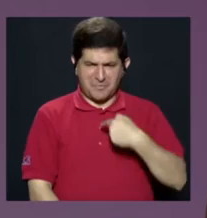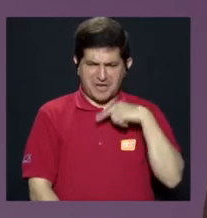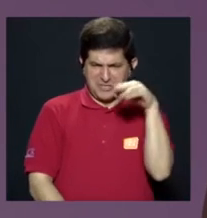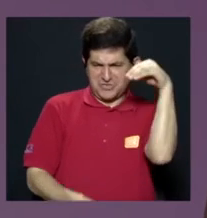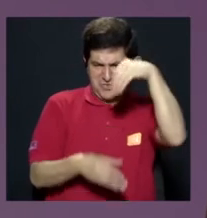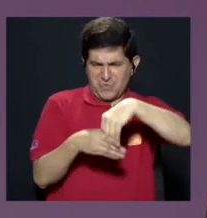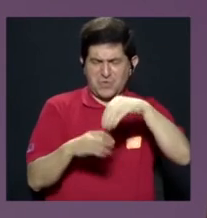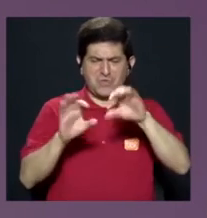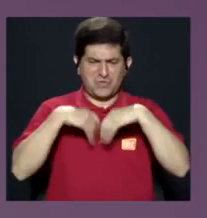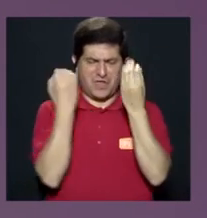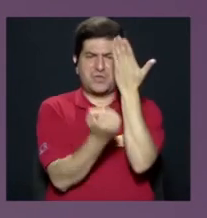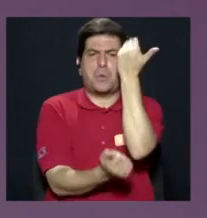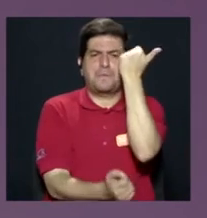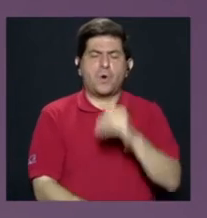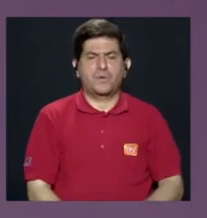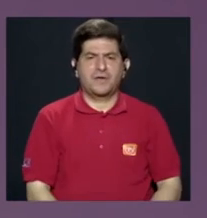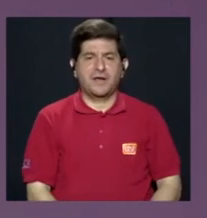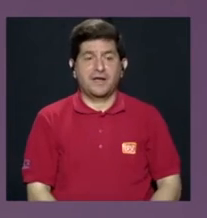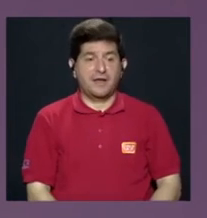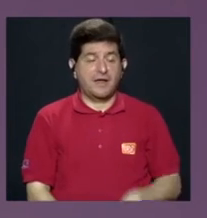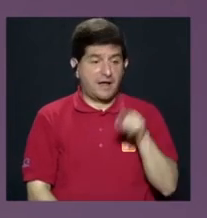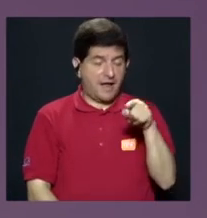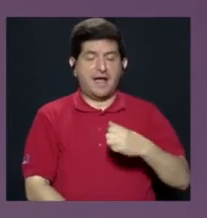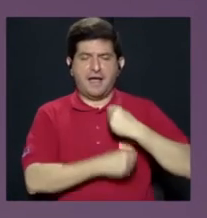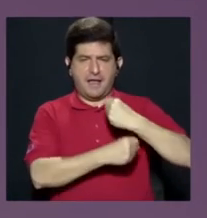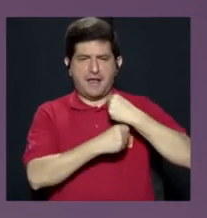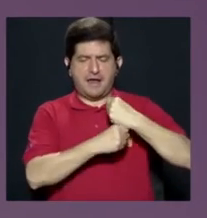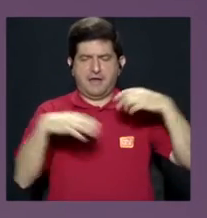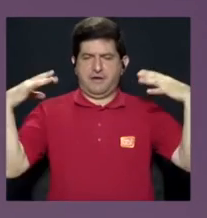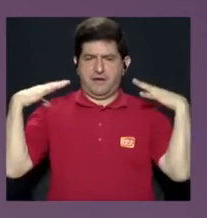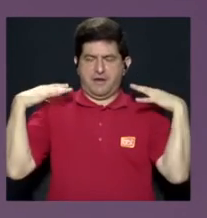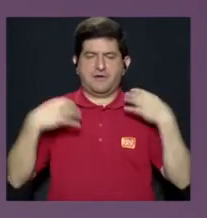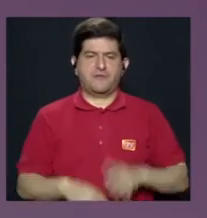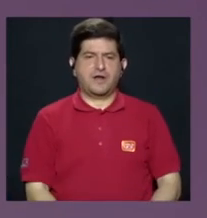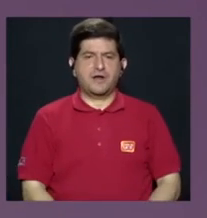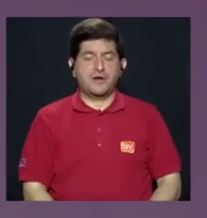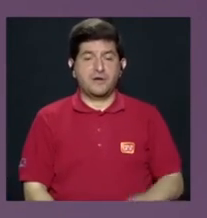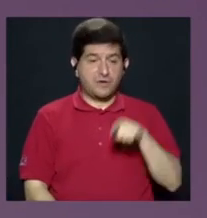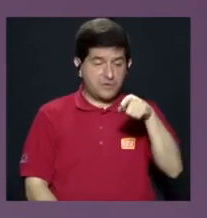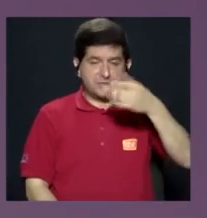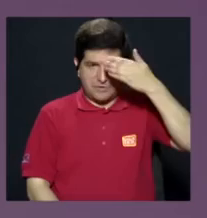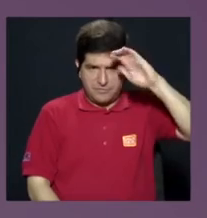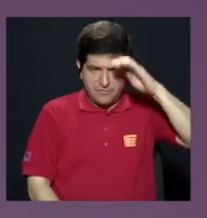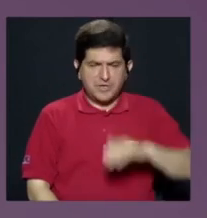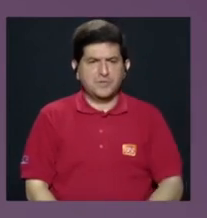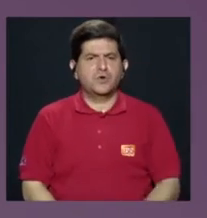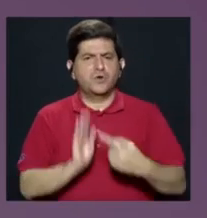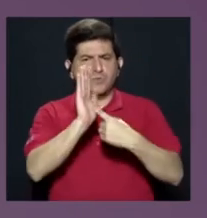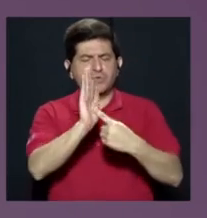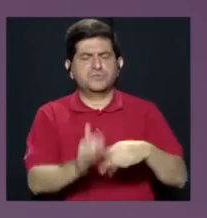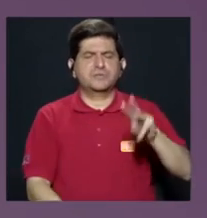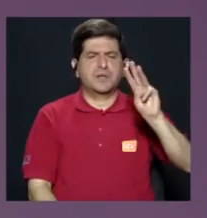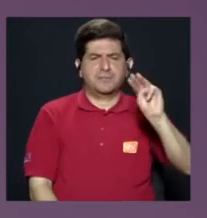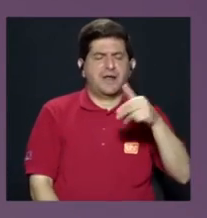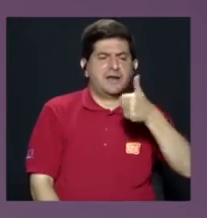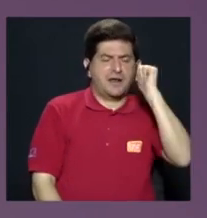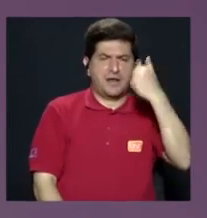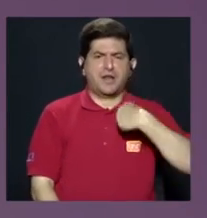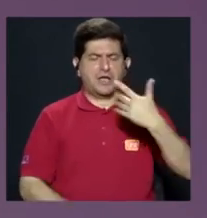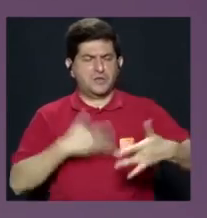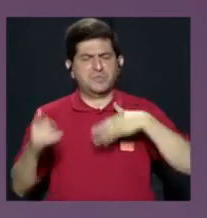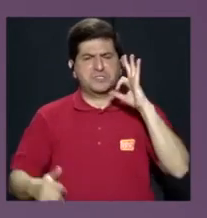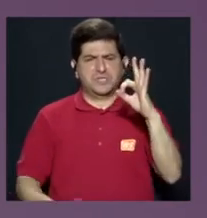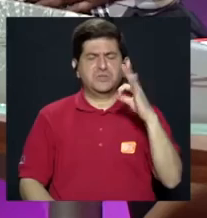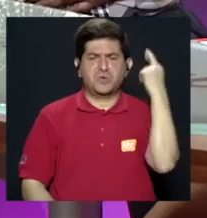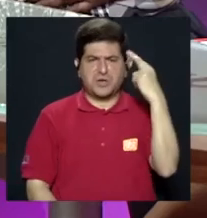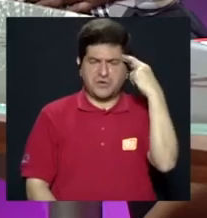esa organización. Entonces, en la página de nosotros, que es Guerreras y Guerreros de Ángeles, ahí tenemos entablado, digamos, no sé, Marianela puso ayer, me siento bien por